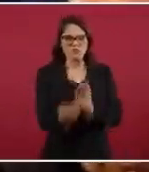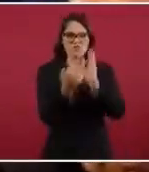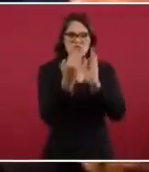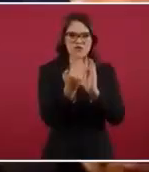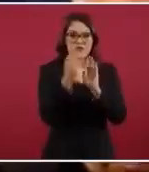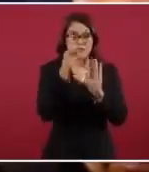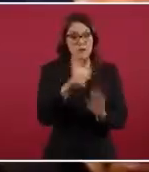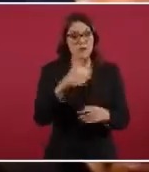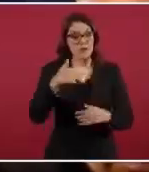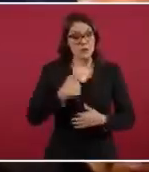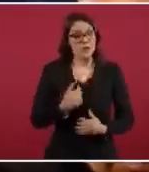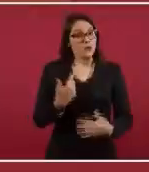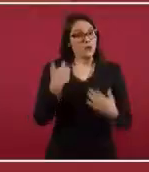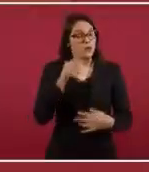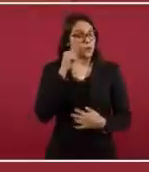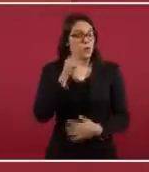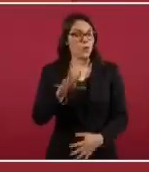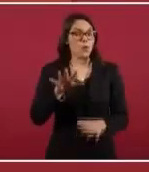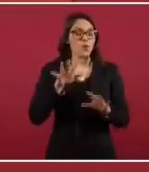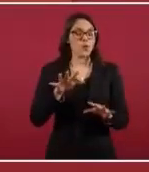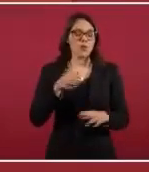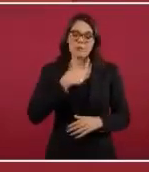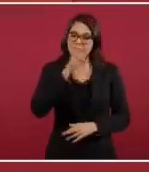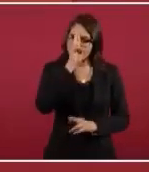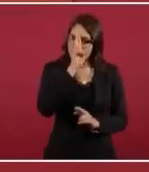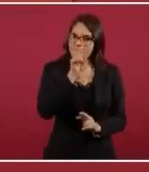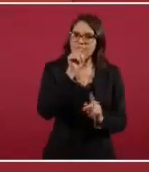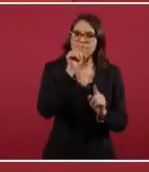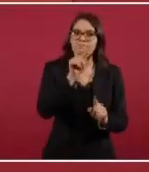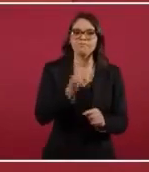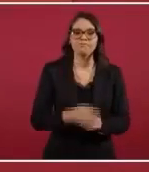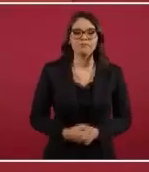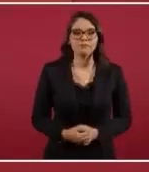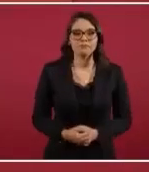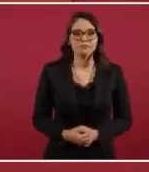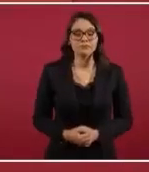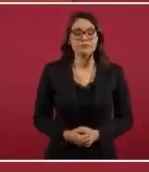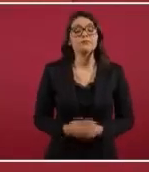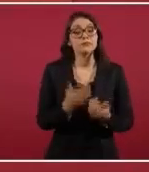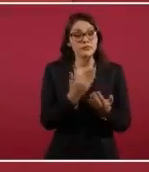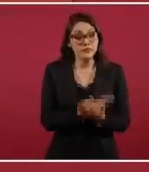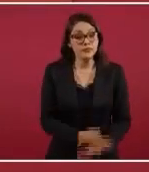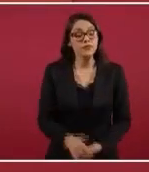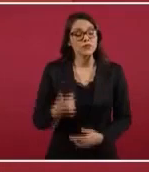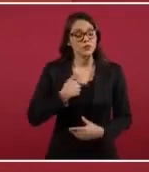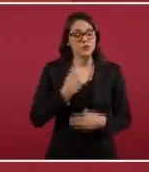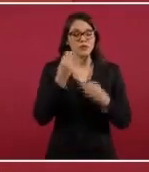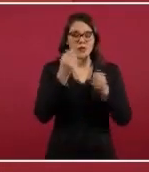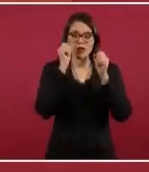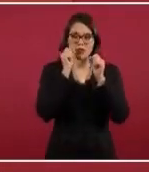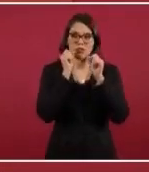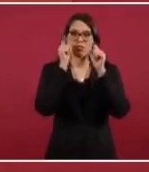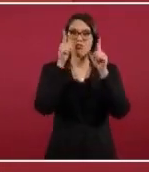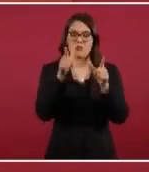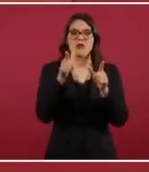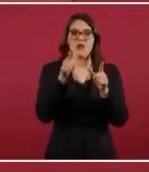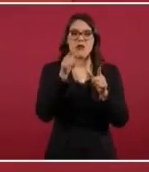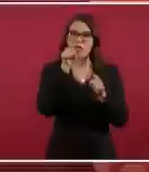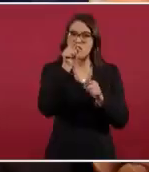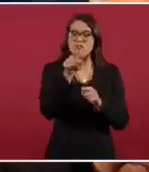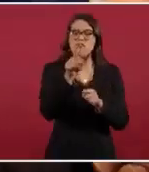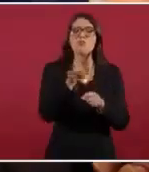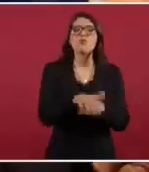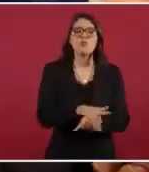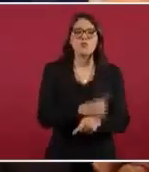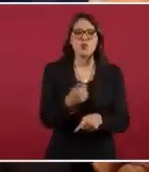mi respeto. También hizo que se ganara mi admiración el hecho